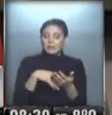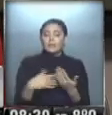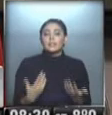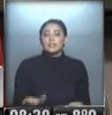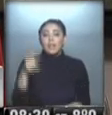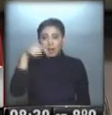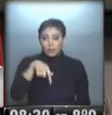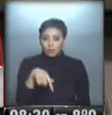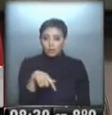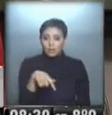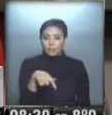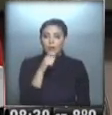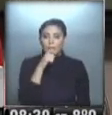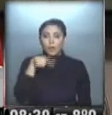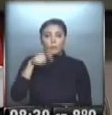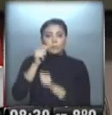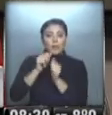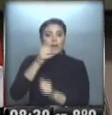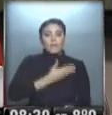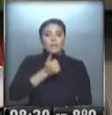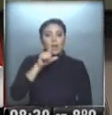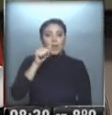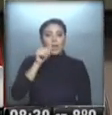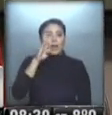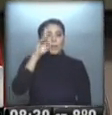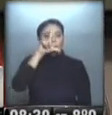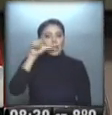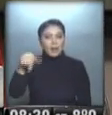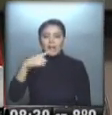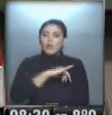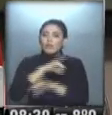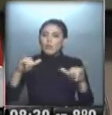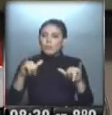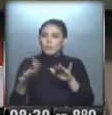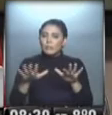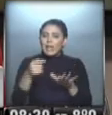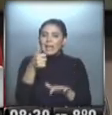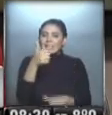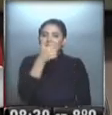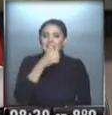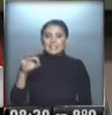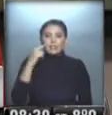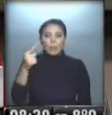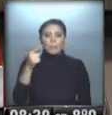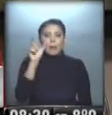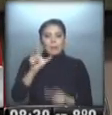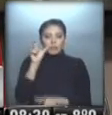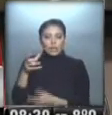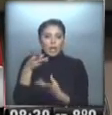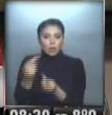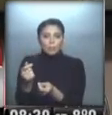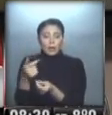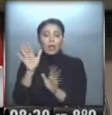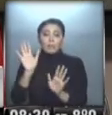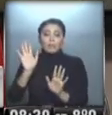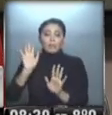en este caso en el caso de falabella para ver le informa que tiene alrededor de casi 600 mil clientes que podrían haber estado